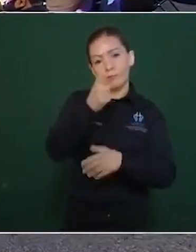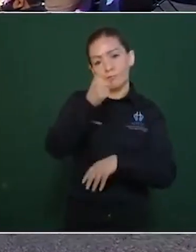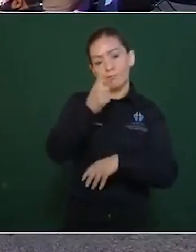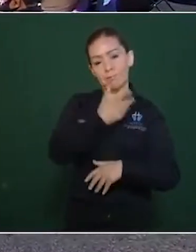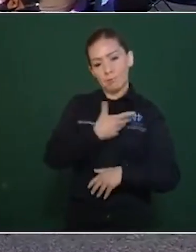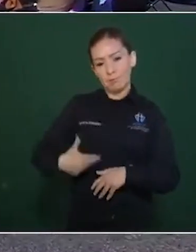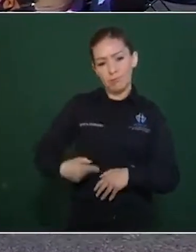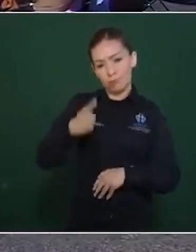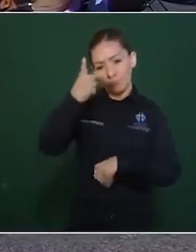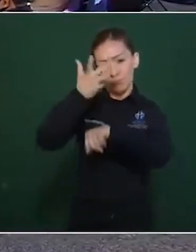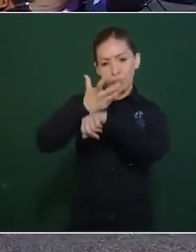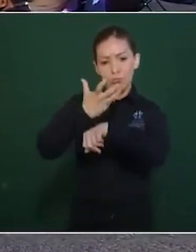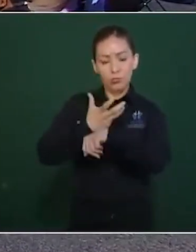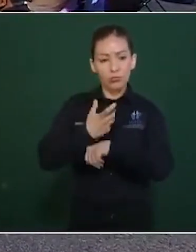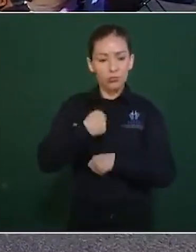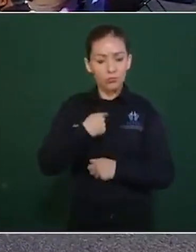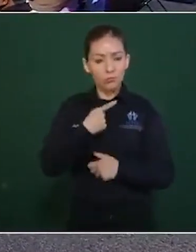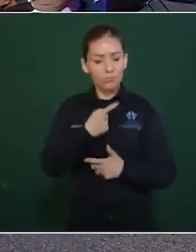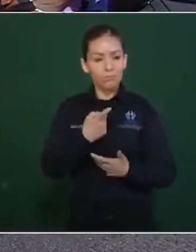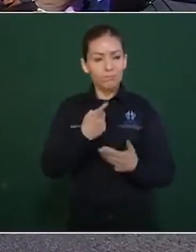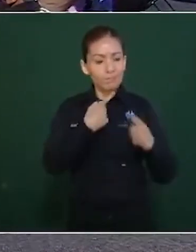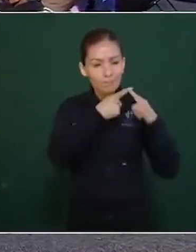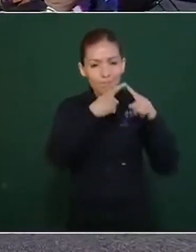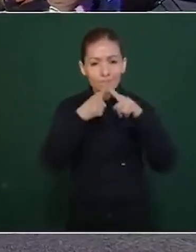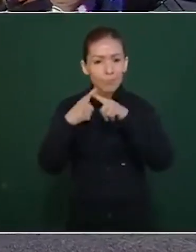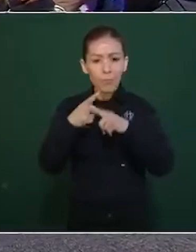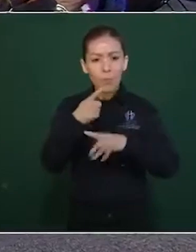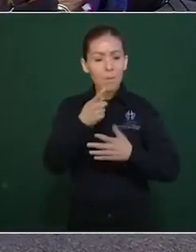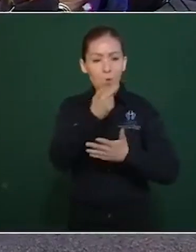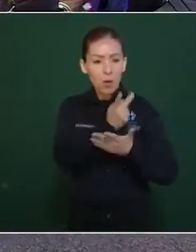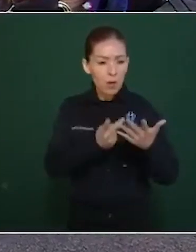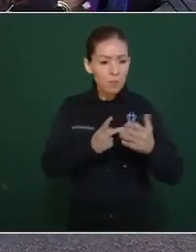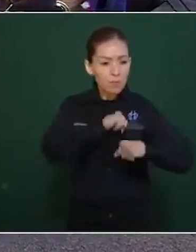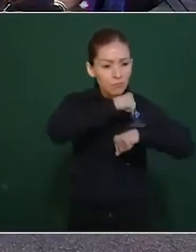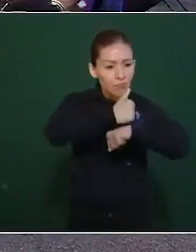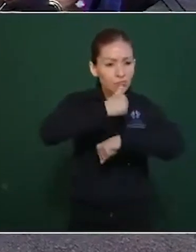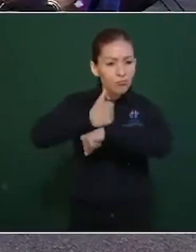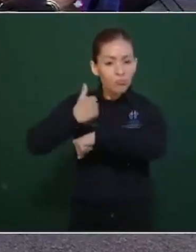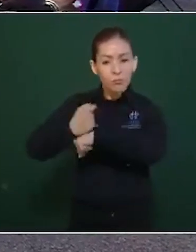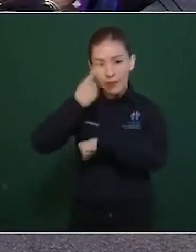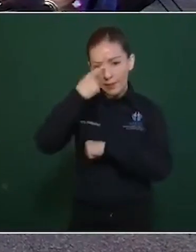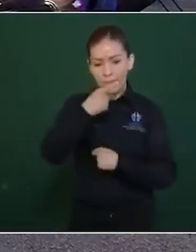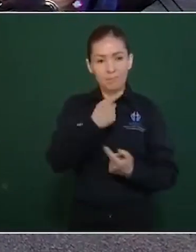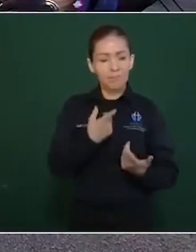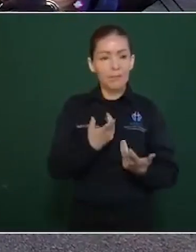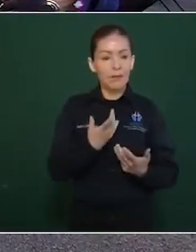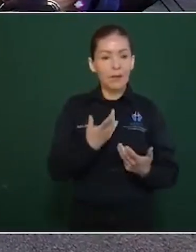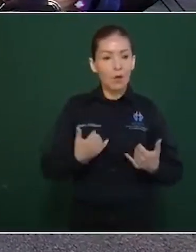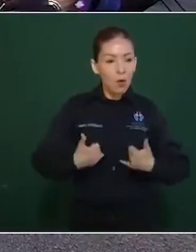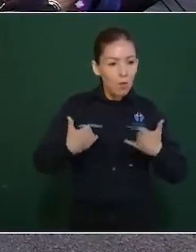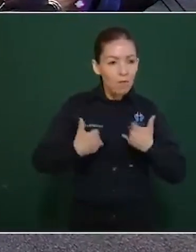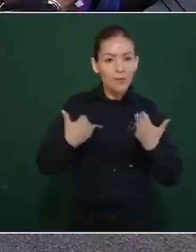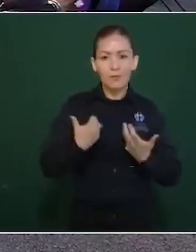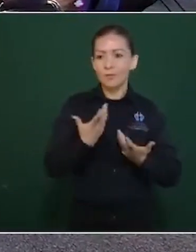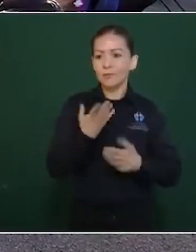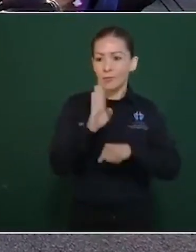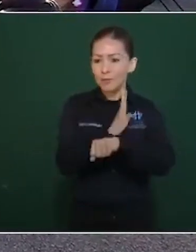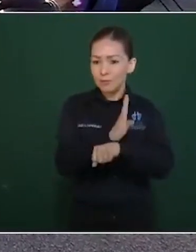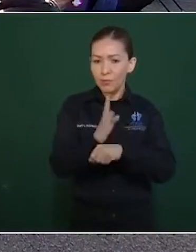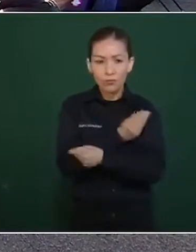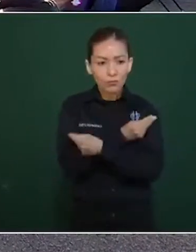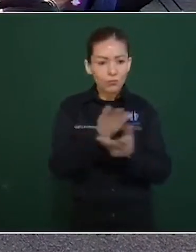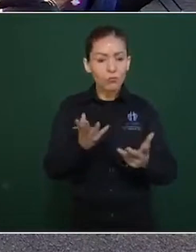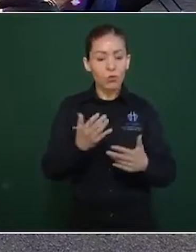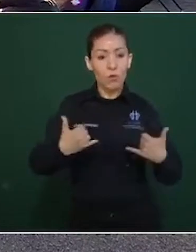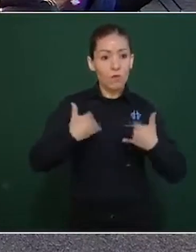El Sembrando Vida, el de las becas para los jóvenes, el de Jóvenes